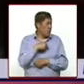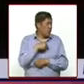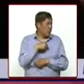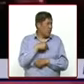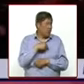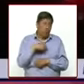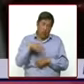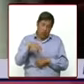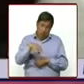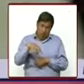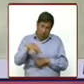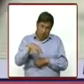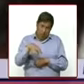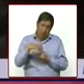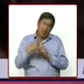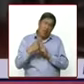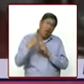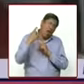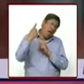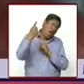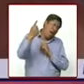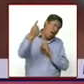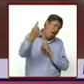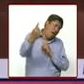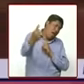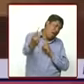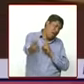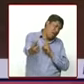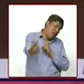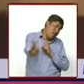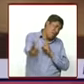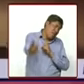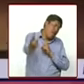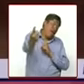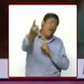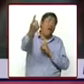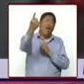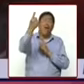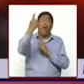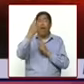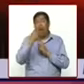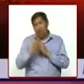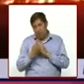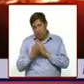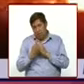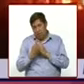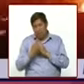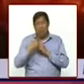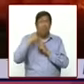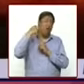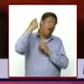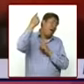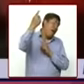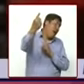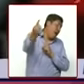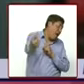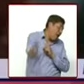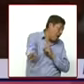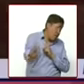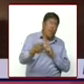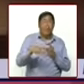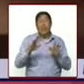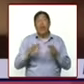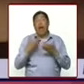Tenemos un punto donde tenemos que retornar a cargar. Ahora, también hay personas que